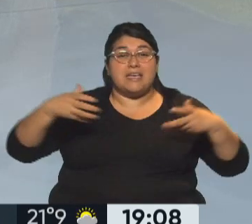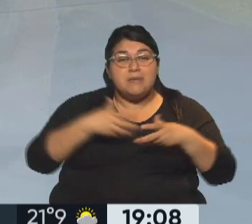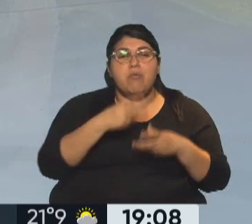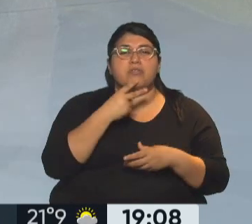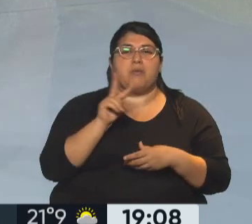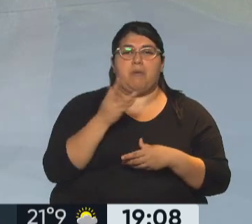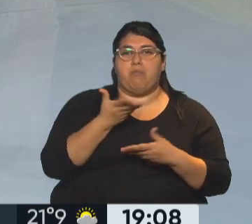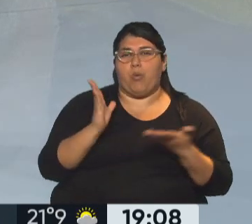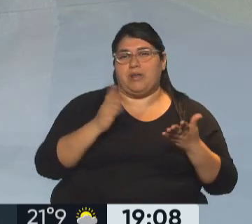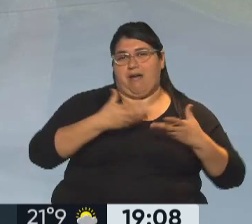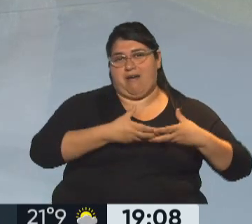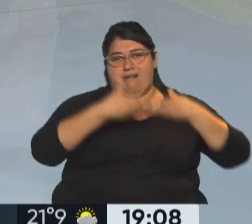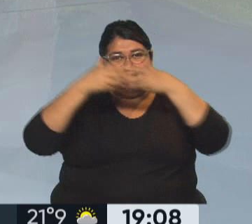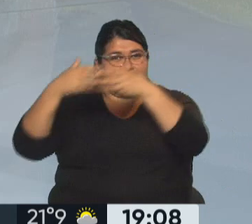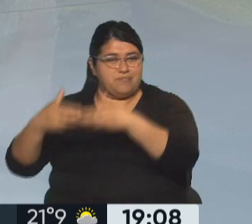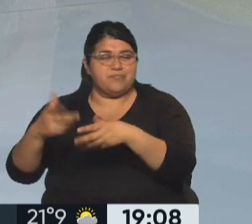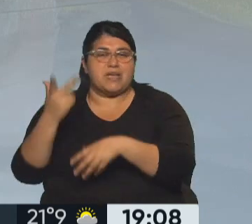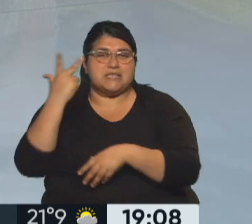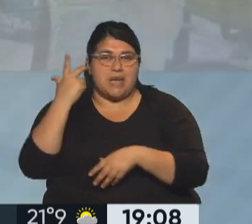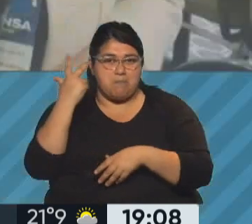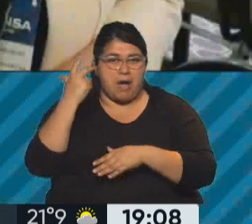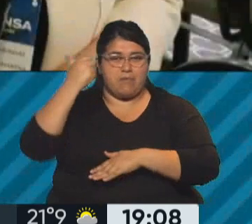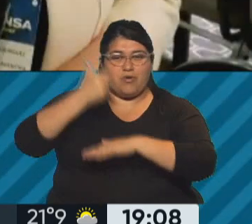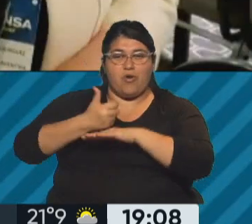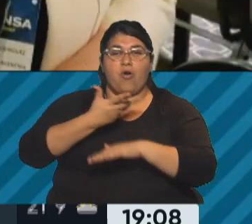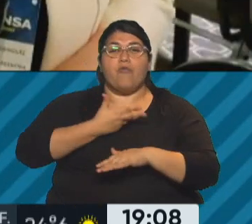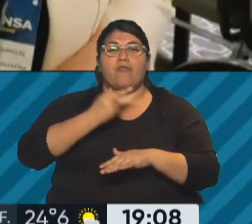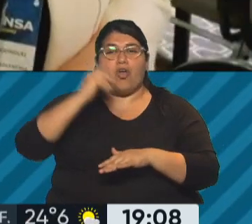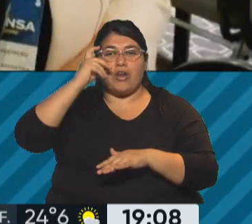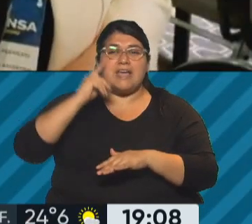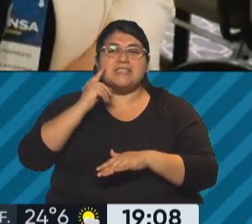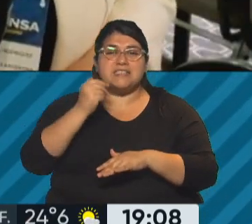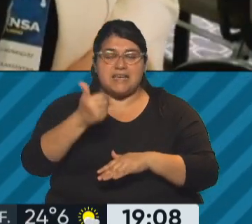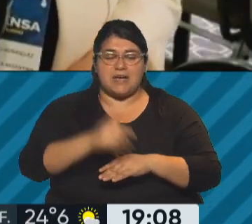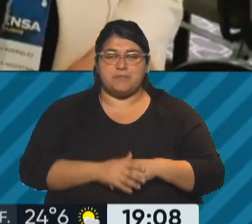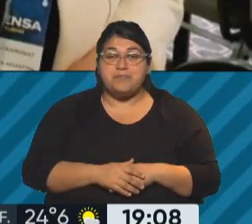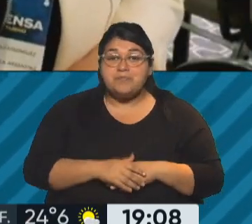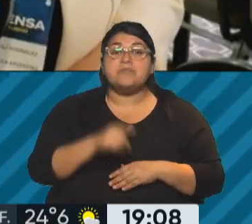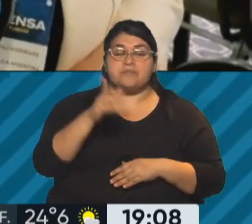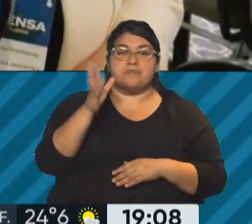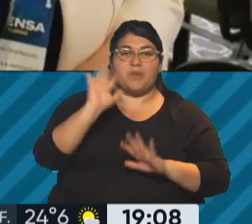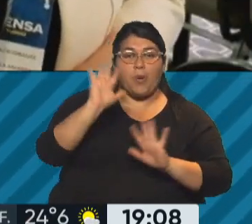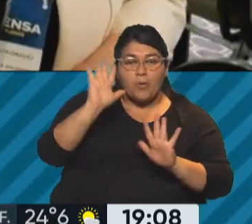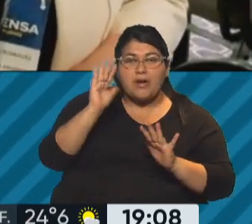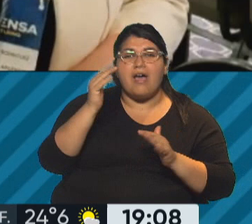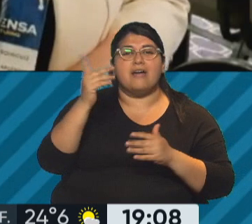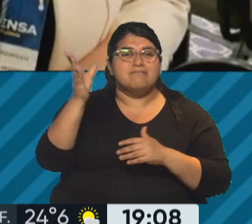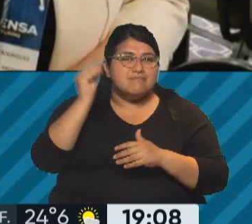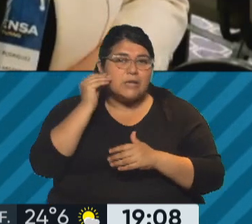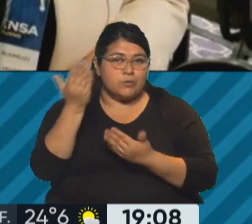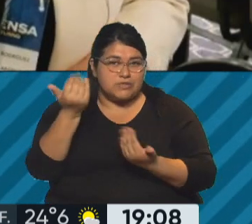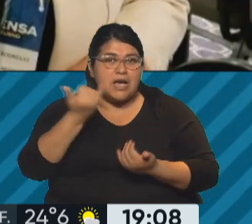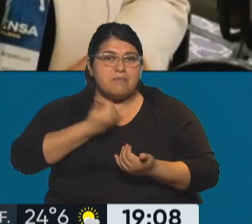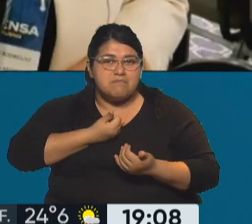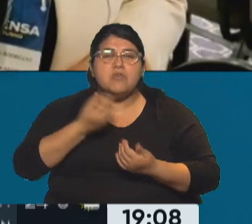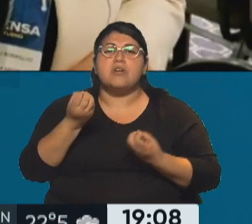pública está allí exactamente está en San Pablo Florencia Rodríguez en vivo en directo Florencia te saludamos te escuchamos Cómo se está